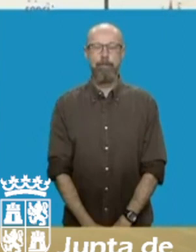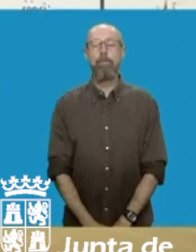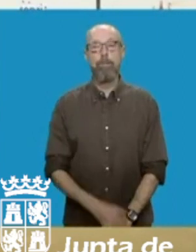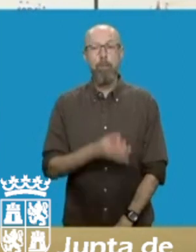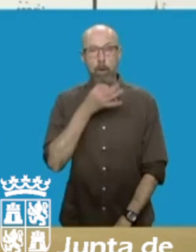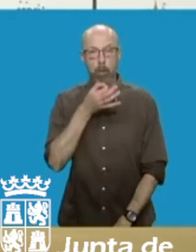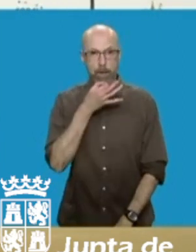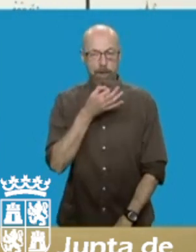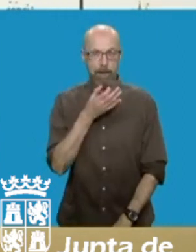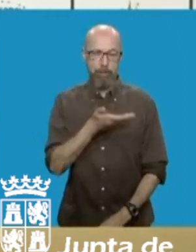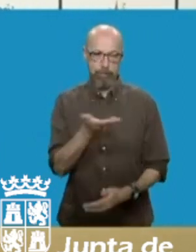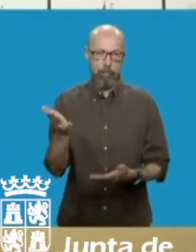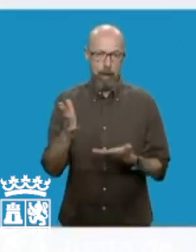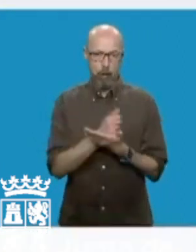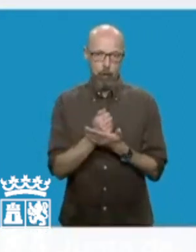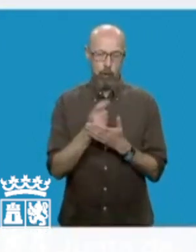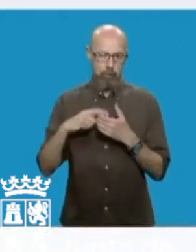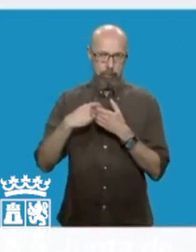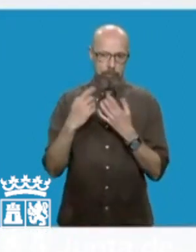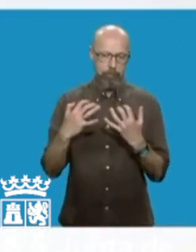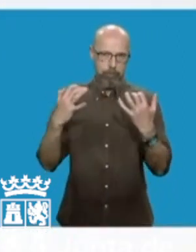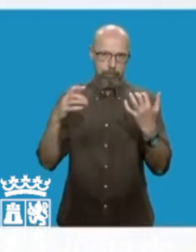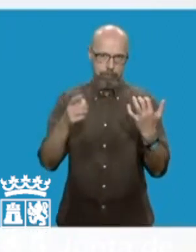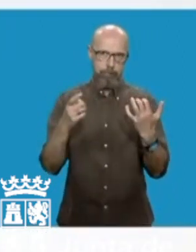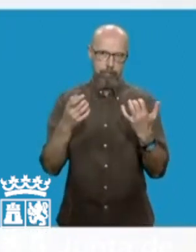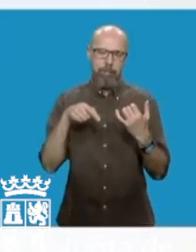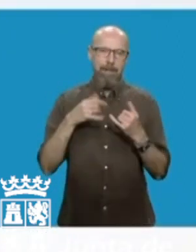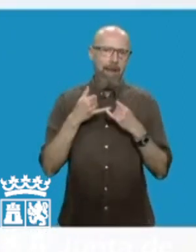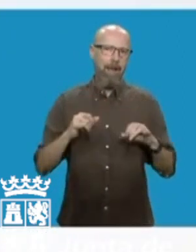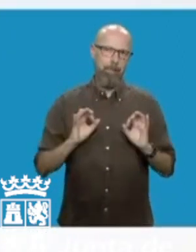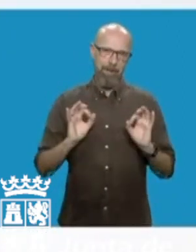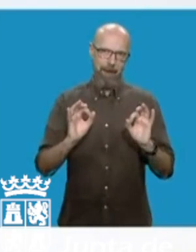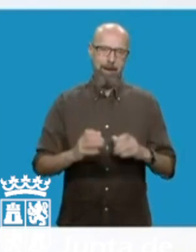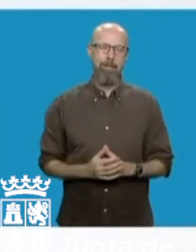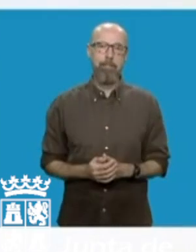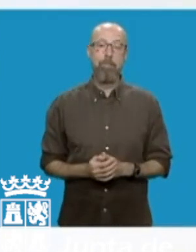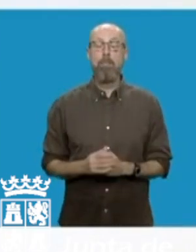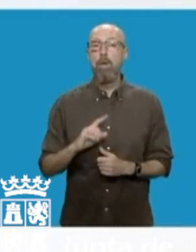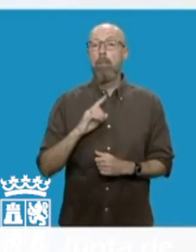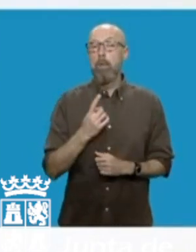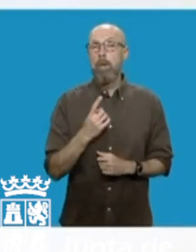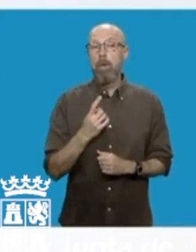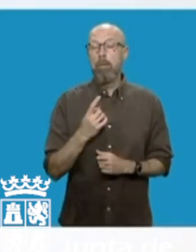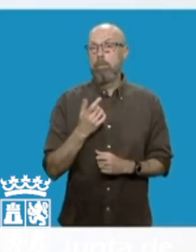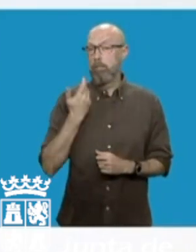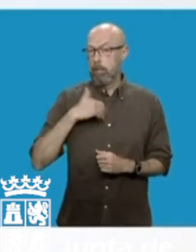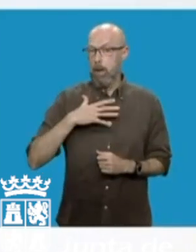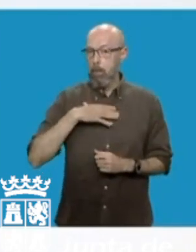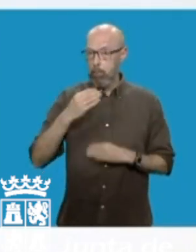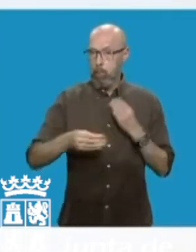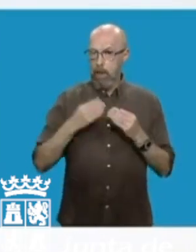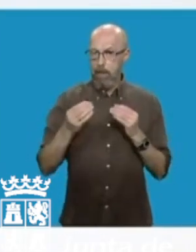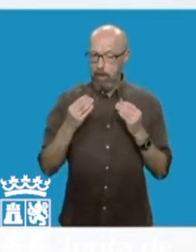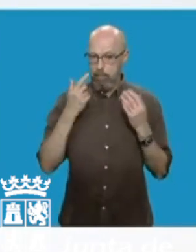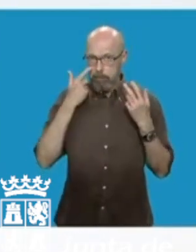buenas tardes a todos los asistentes a este acto tan especial. En primer lugar, porque ya se puede realizar. El año